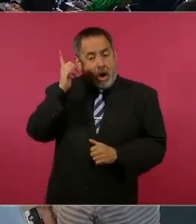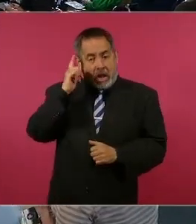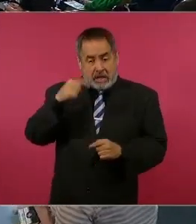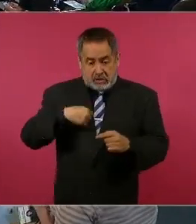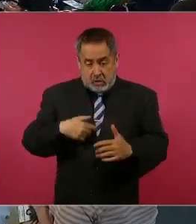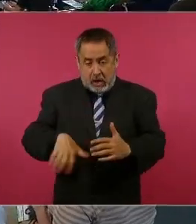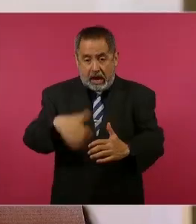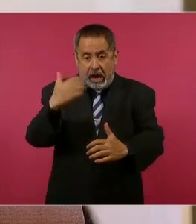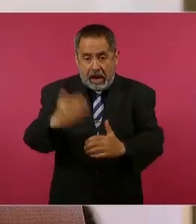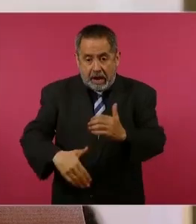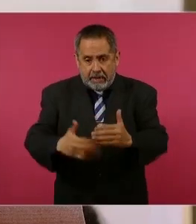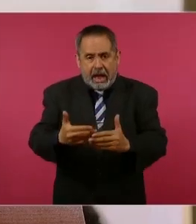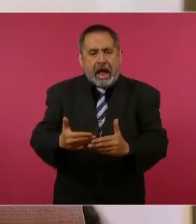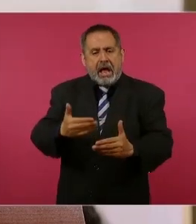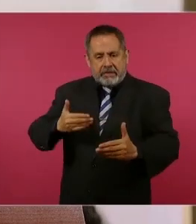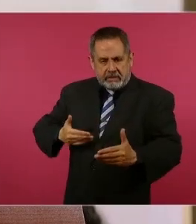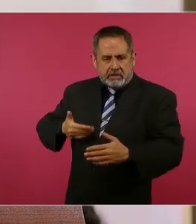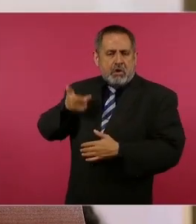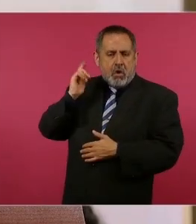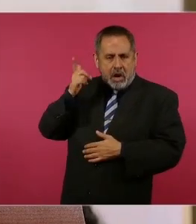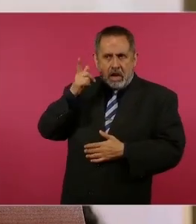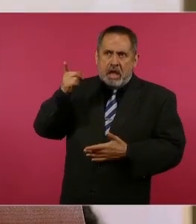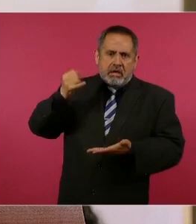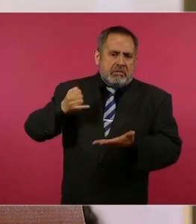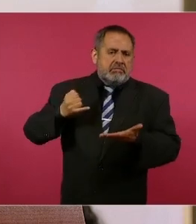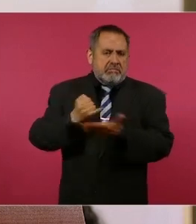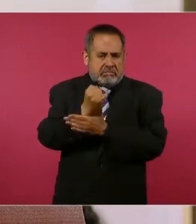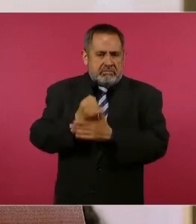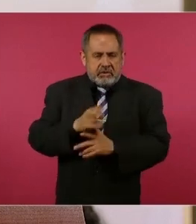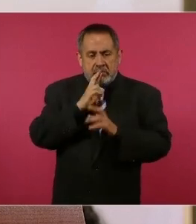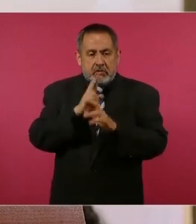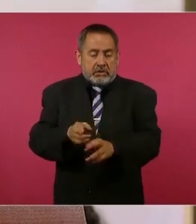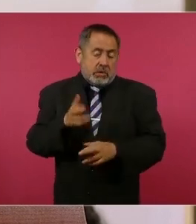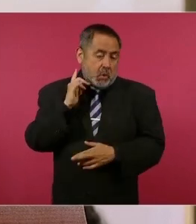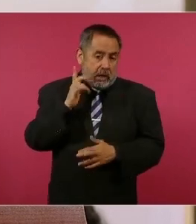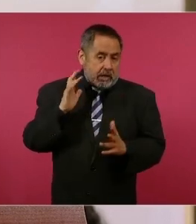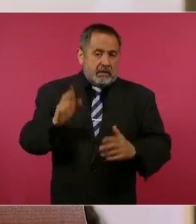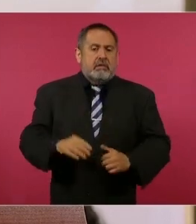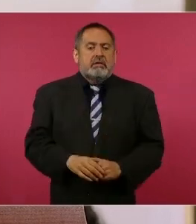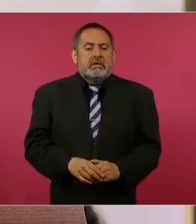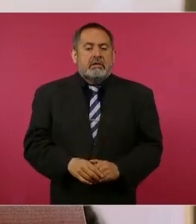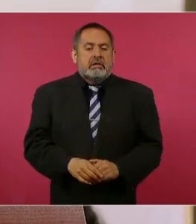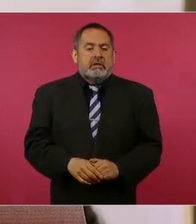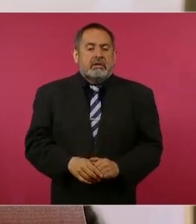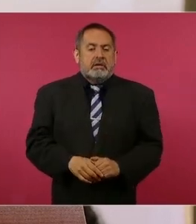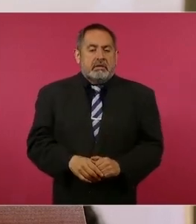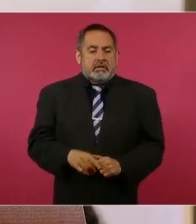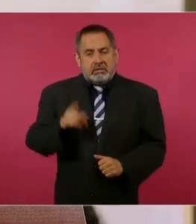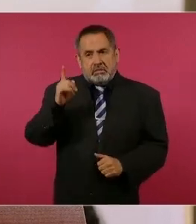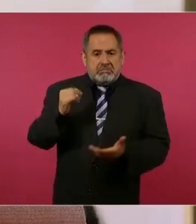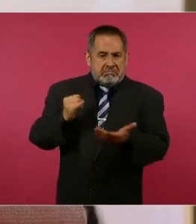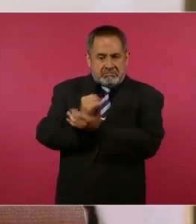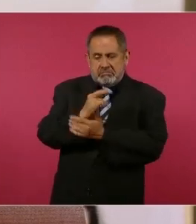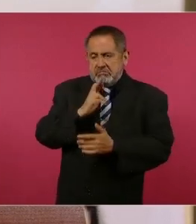que termine mi mandato, haya una resolución de la